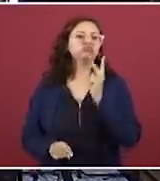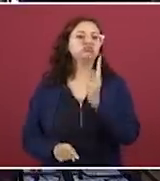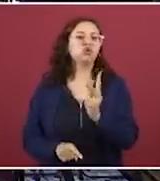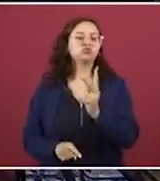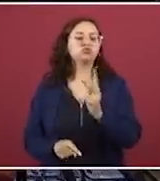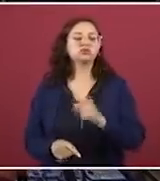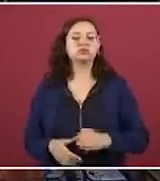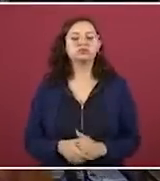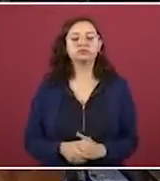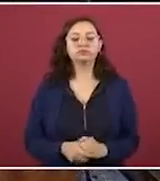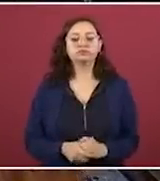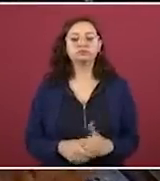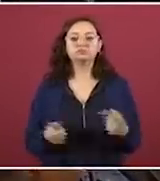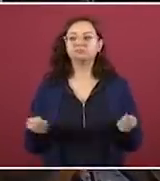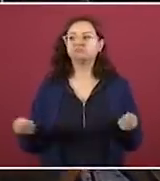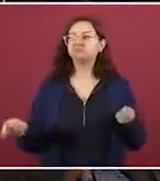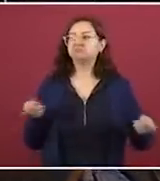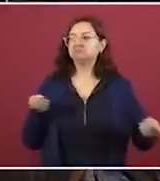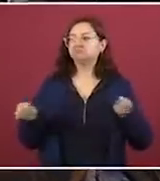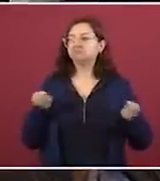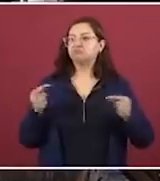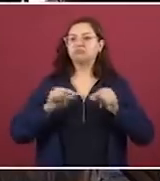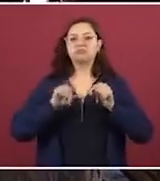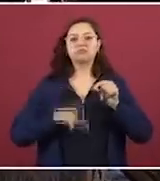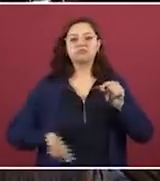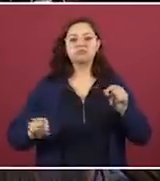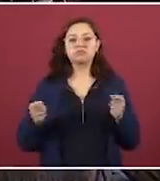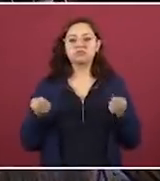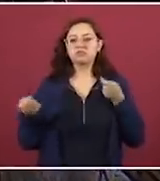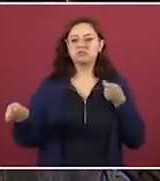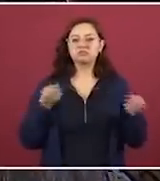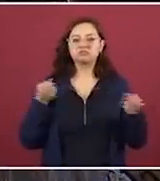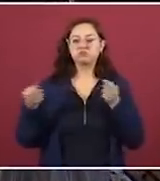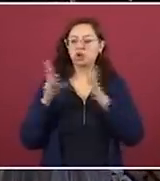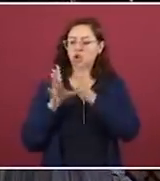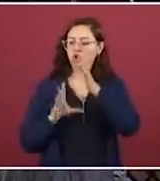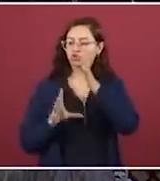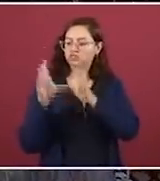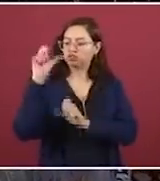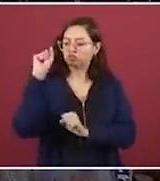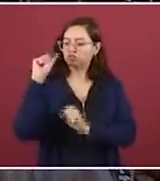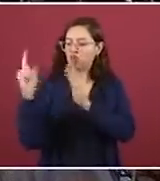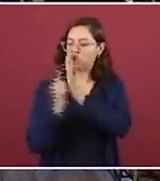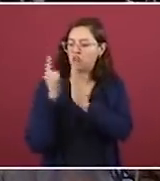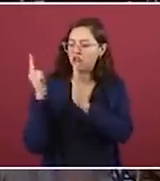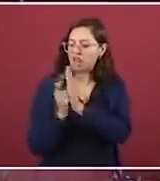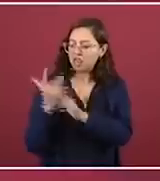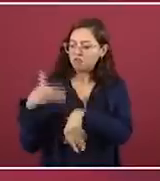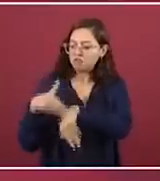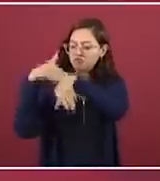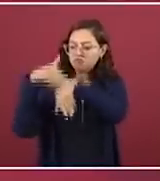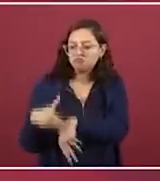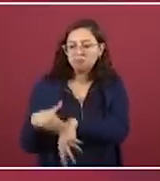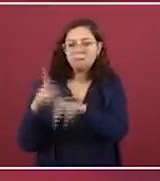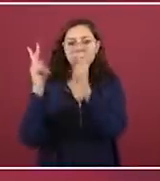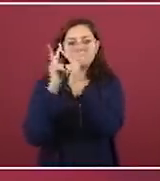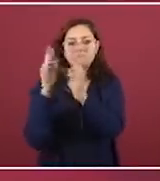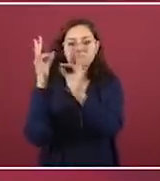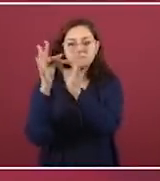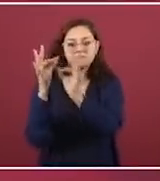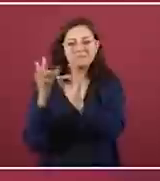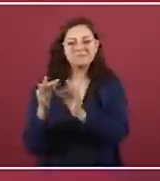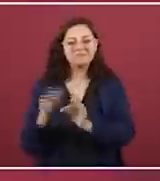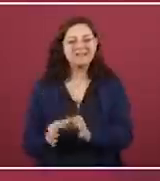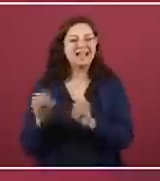Fue cuando se gobernó con apego a la Constitución, a las leyes, el mejor